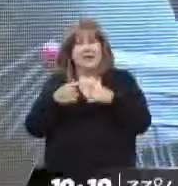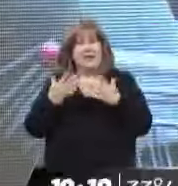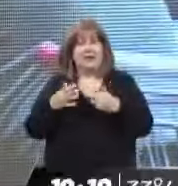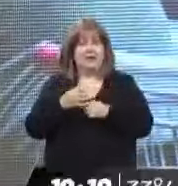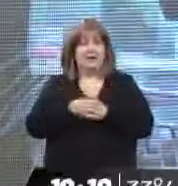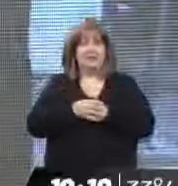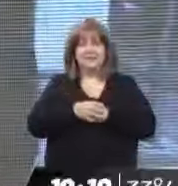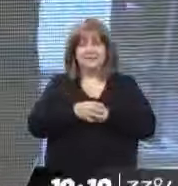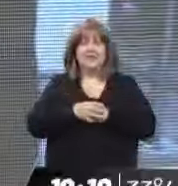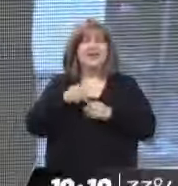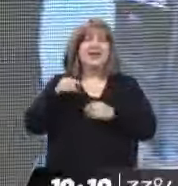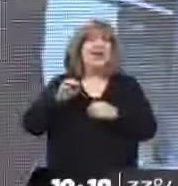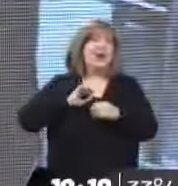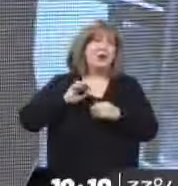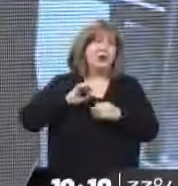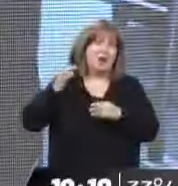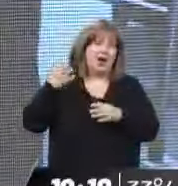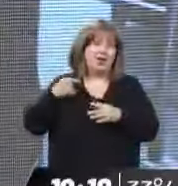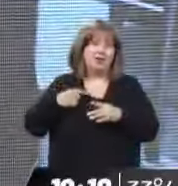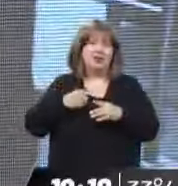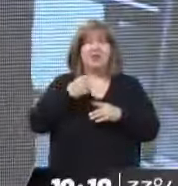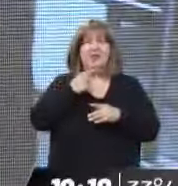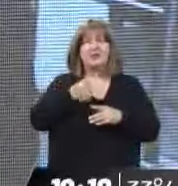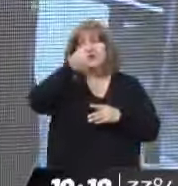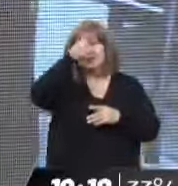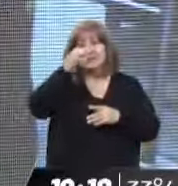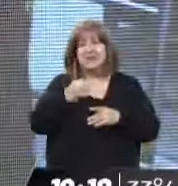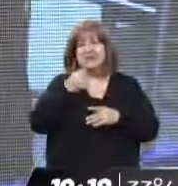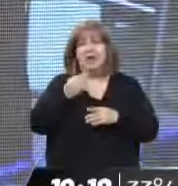Vamos a decirle desafiante. En los últimos años no se han cumplido, recordemos, no. Esas proyecciones del presupuesto.